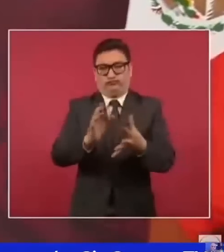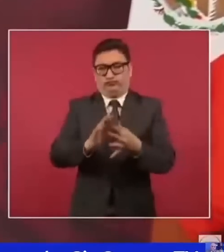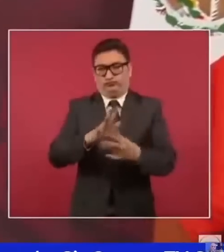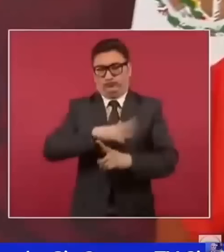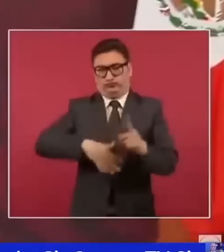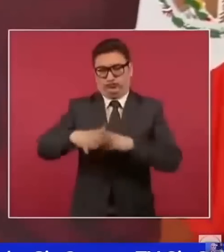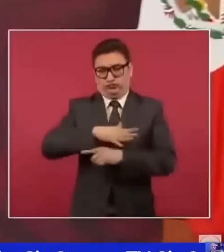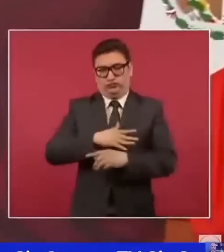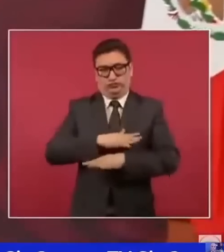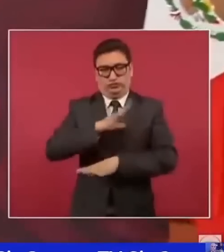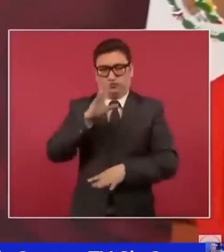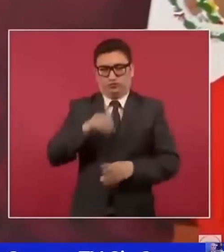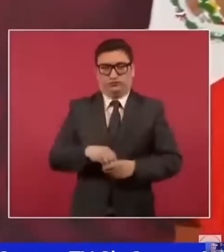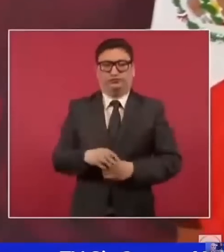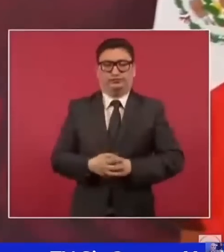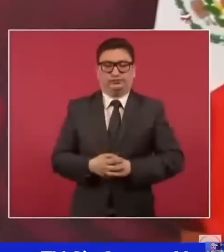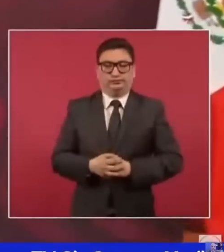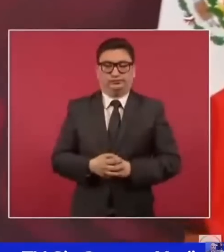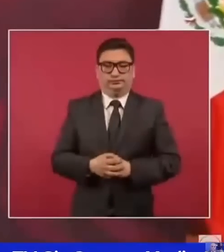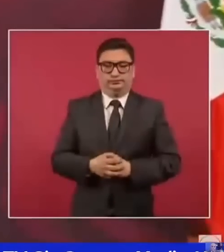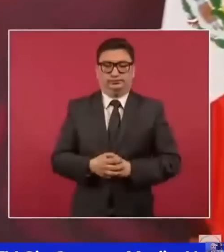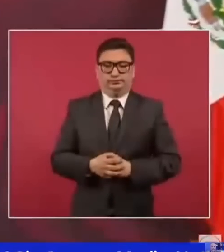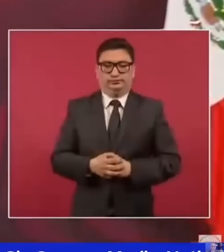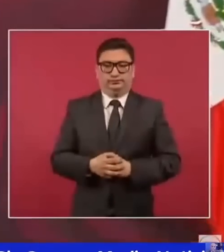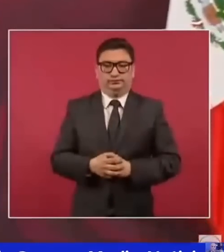García Luna.